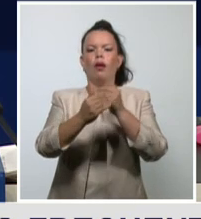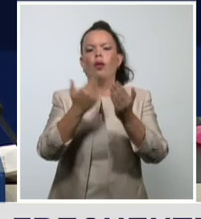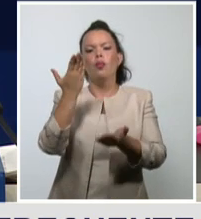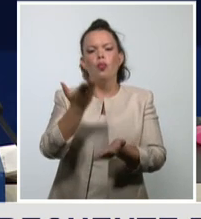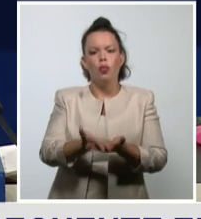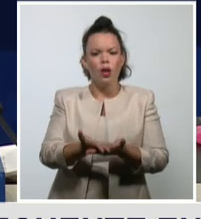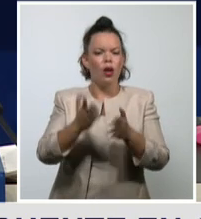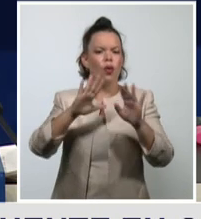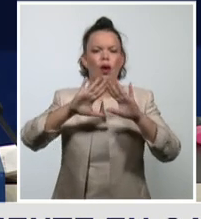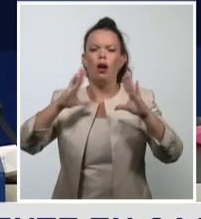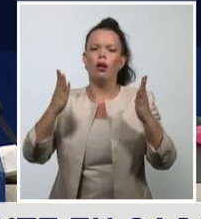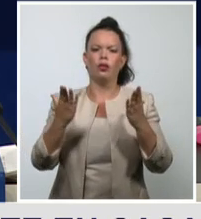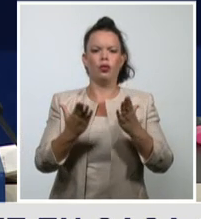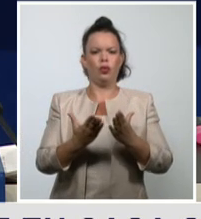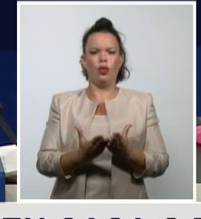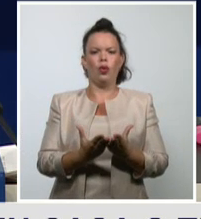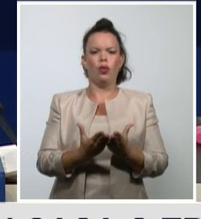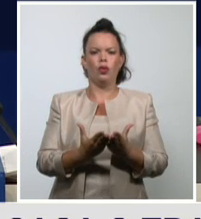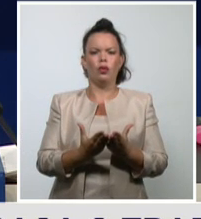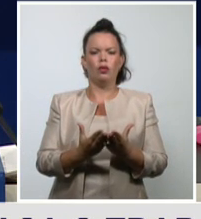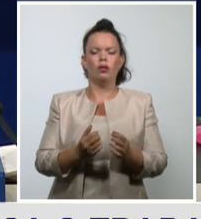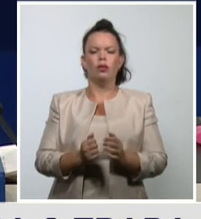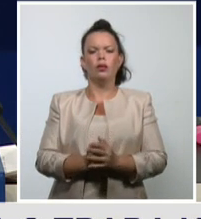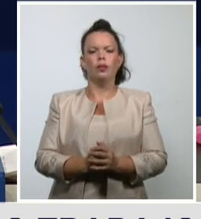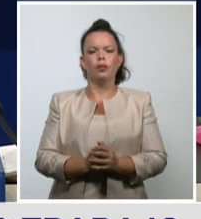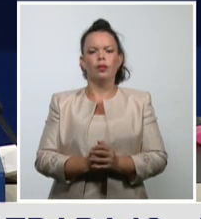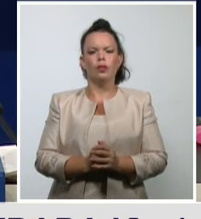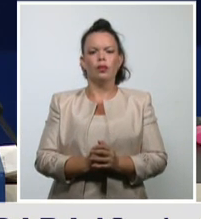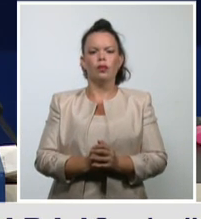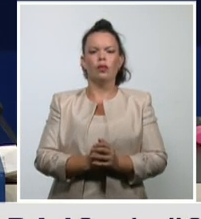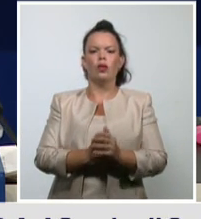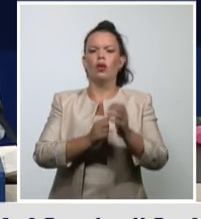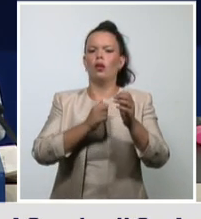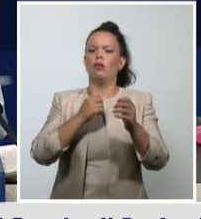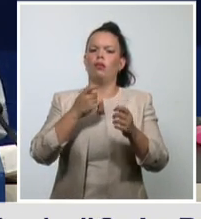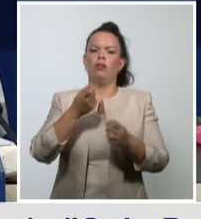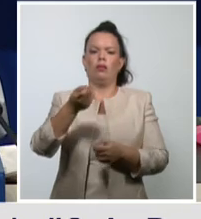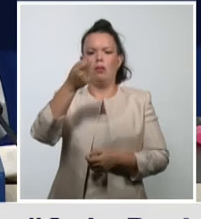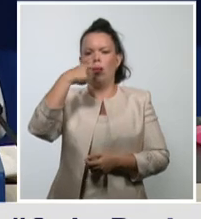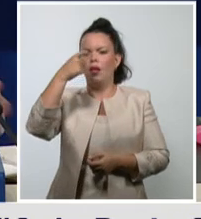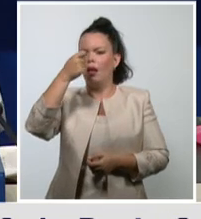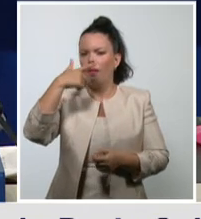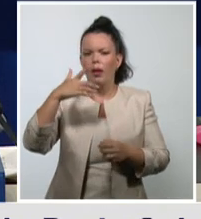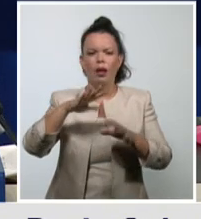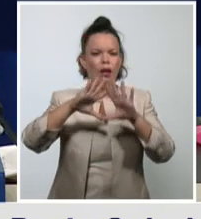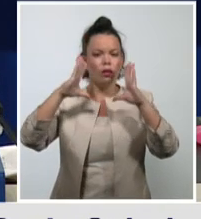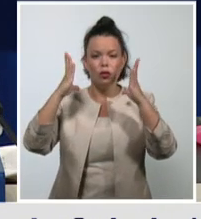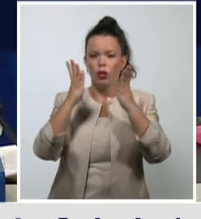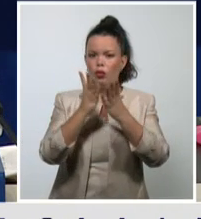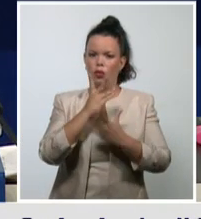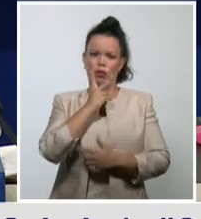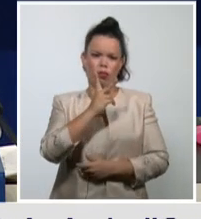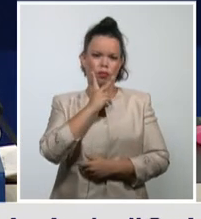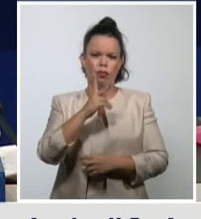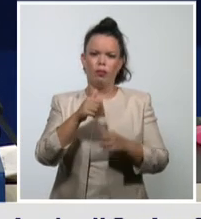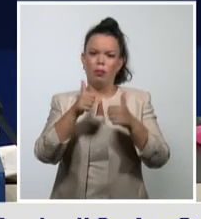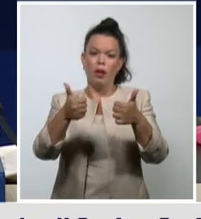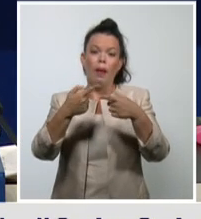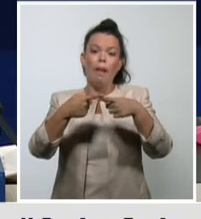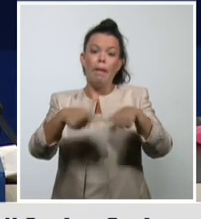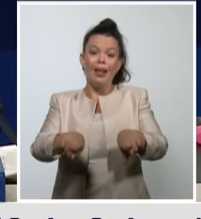incluyendo la utilización de diferentes medicamentos como tal, pero su